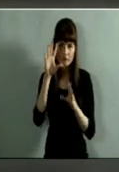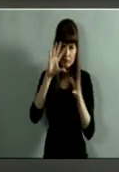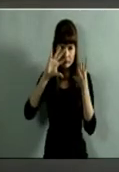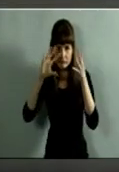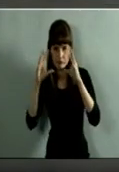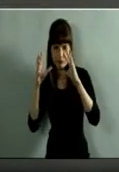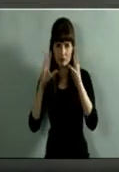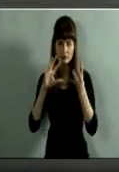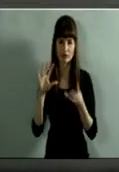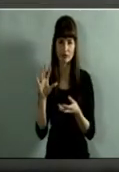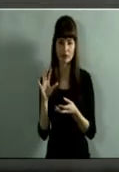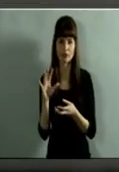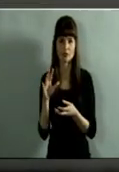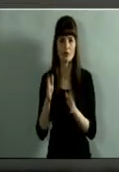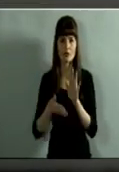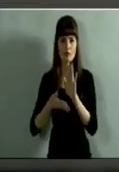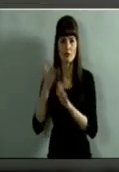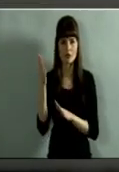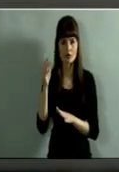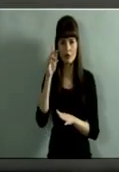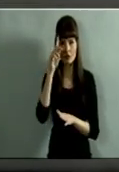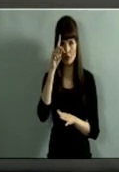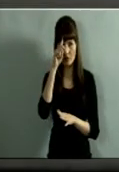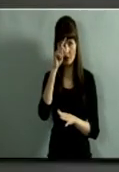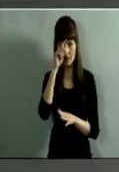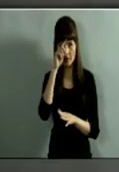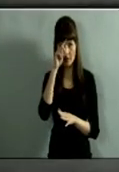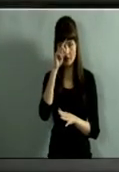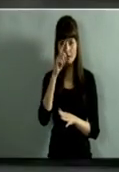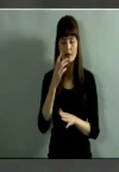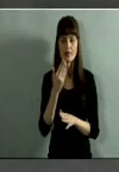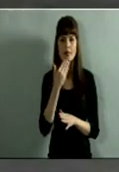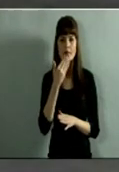un certificado de discapacidad con el cual tramité una pensión.